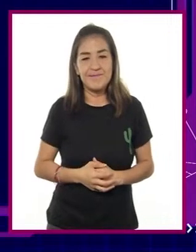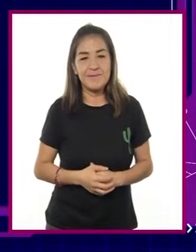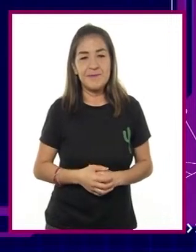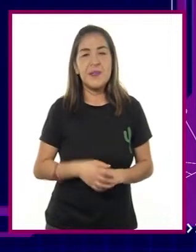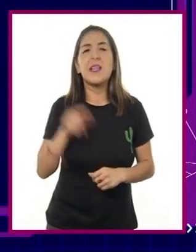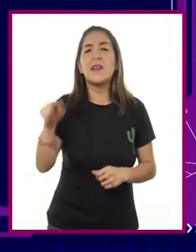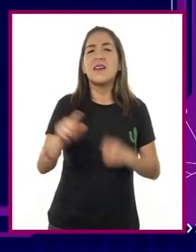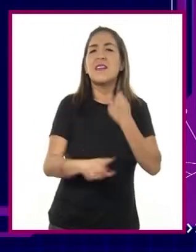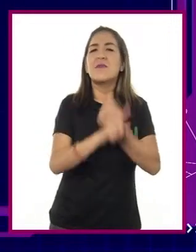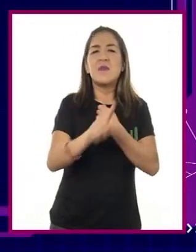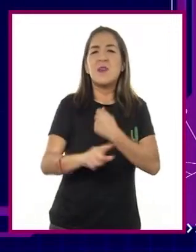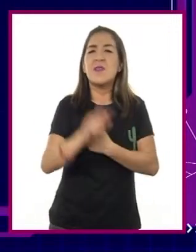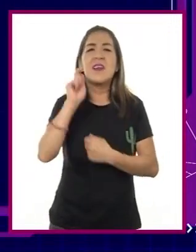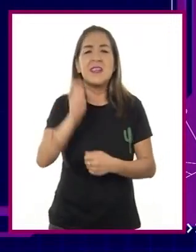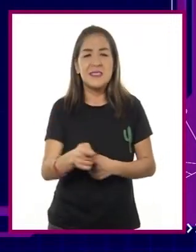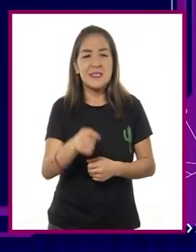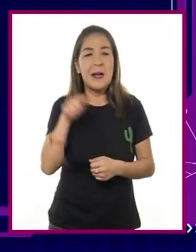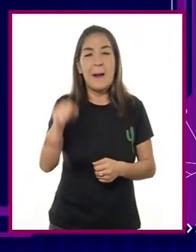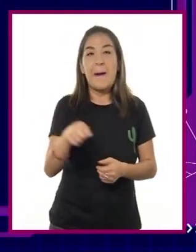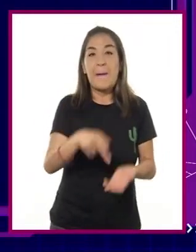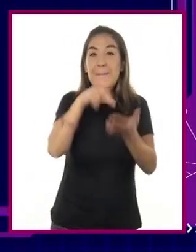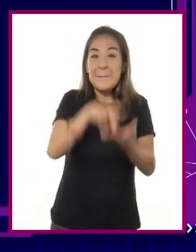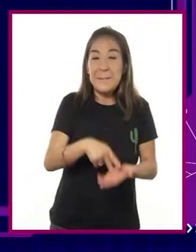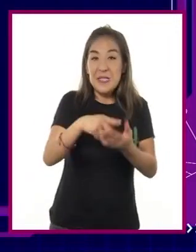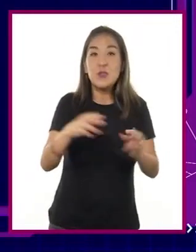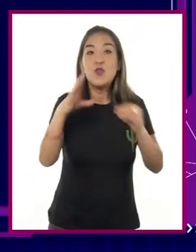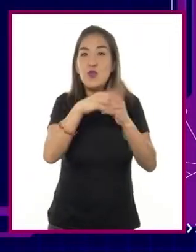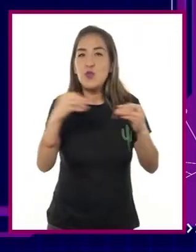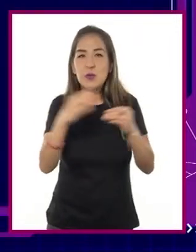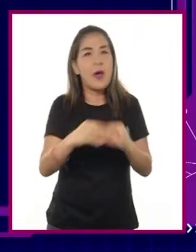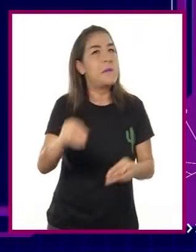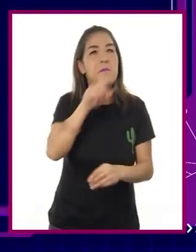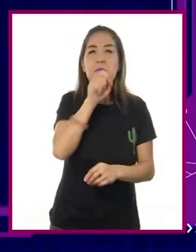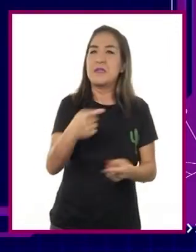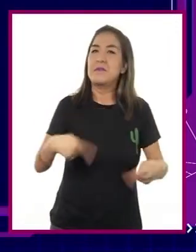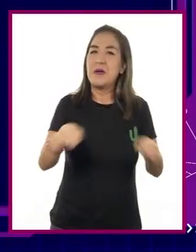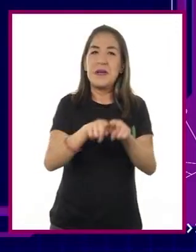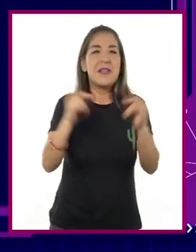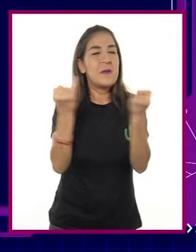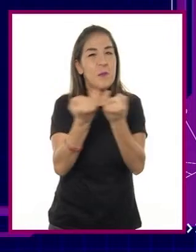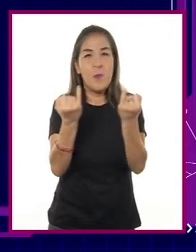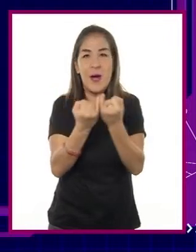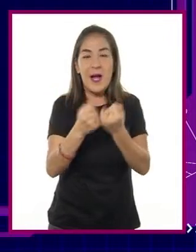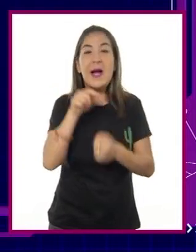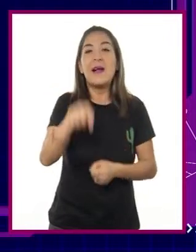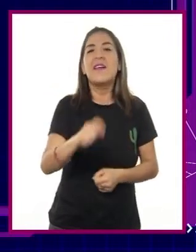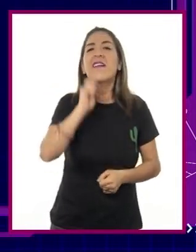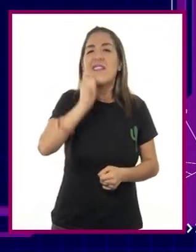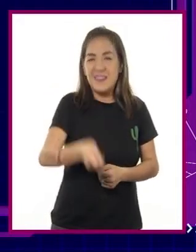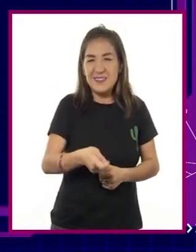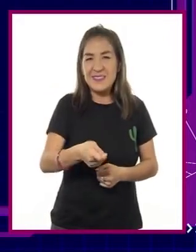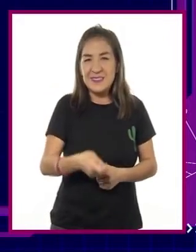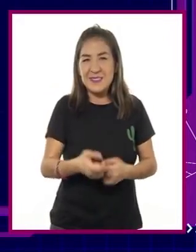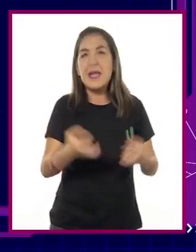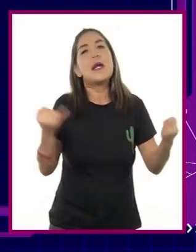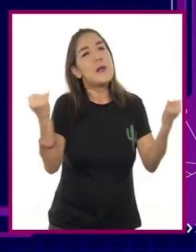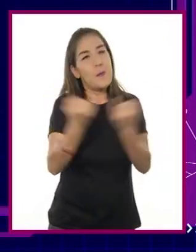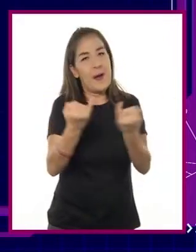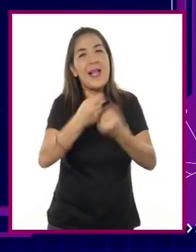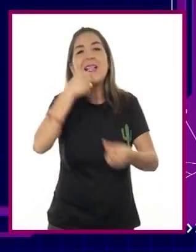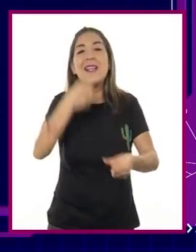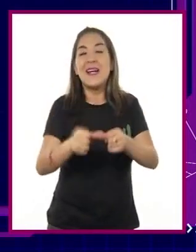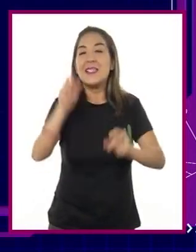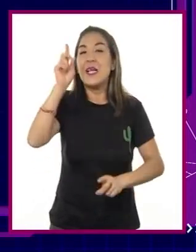problema nos dice que la masa de las frutas es la misma. Por lo tanto, podemos saber que se refiere a la misma